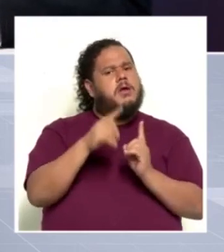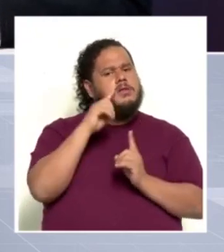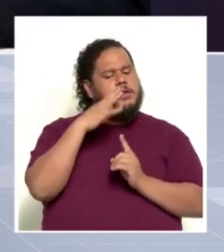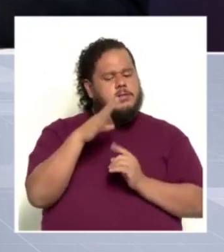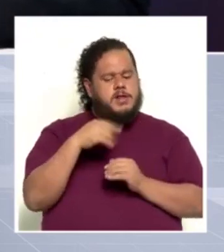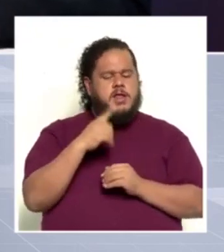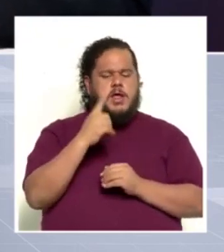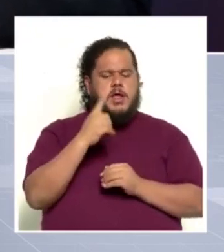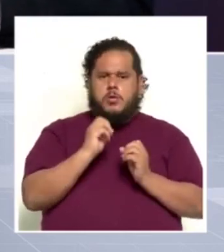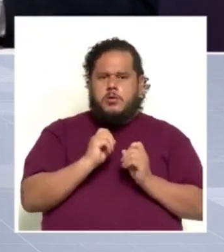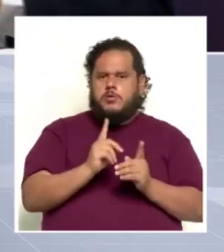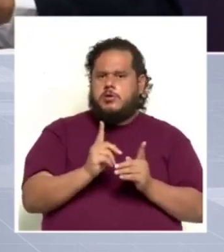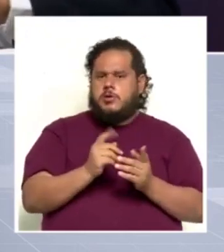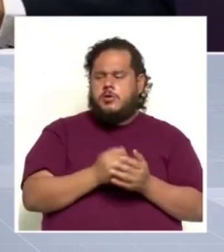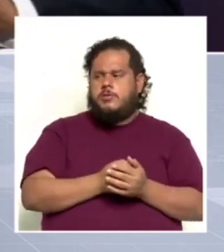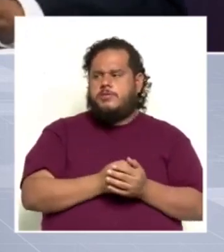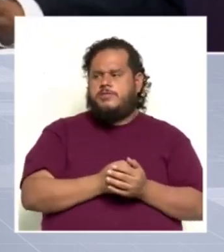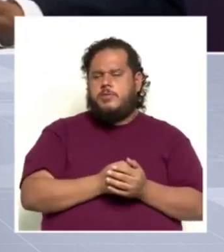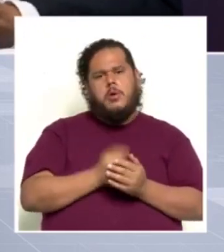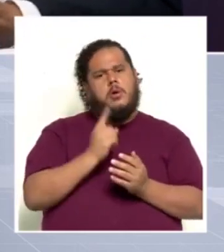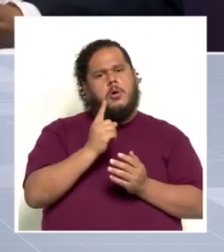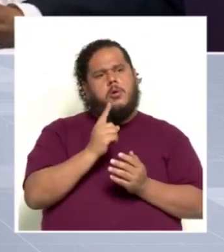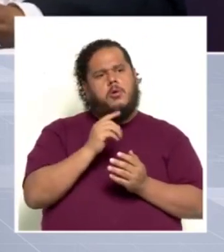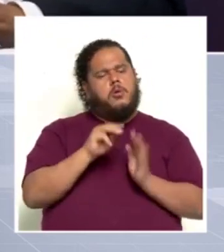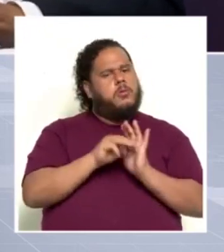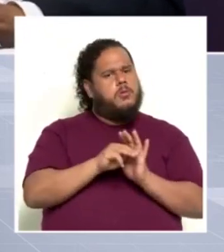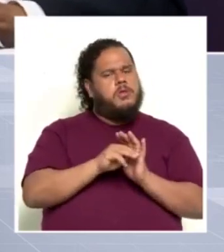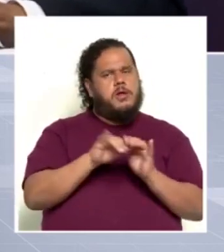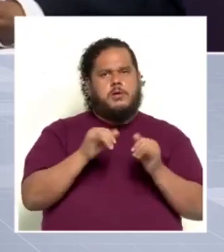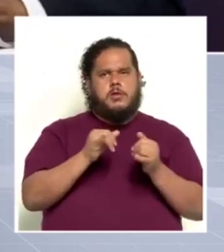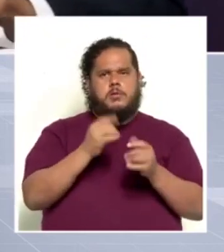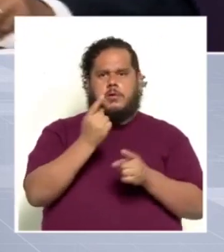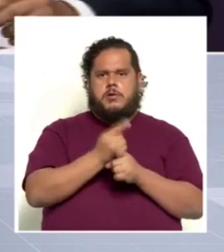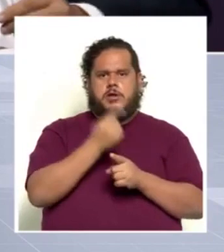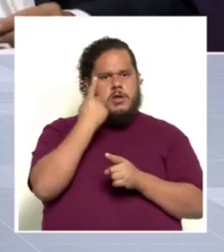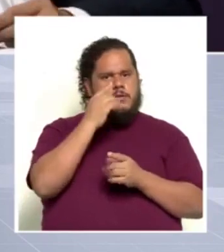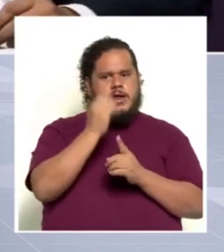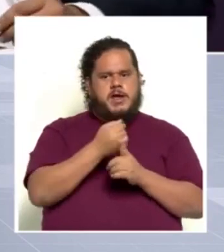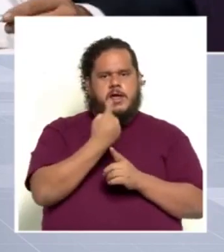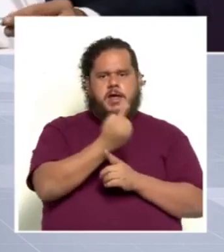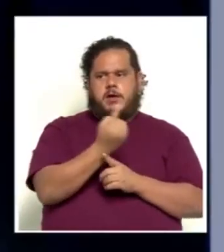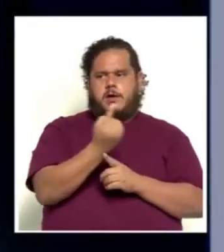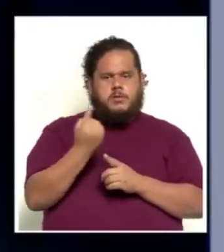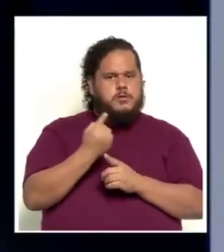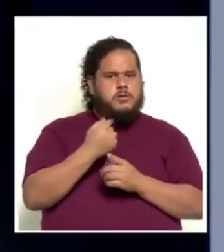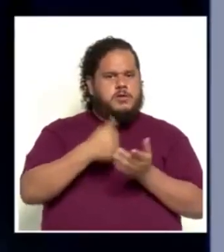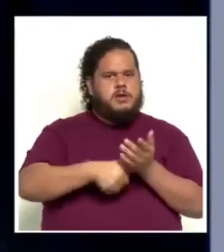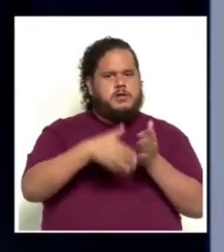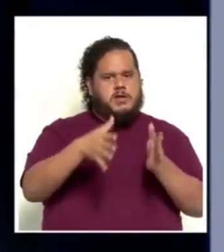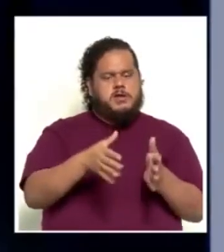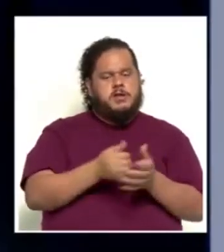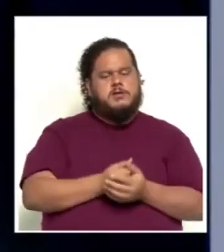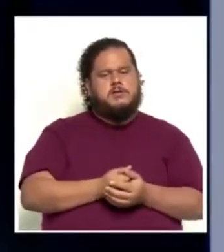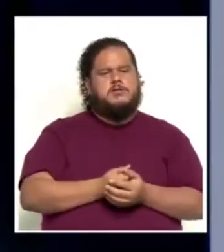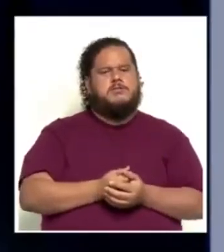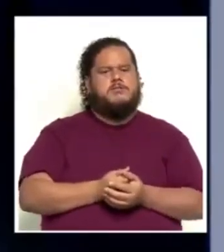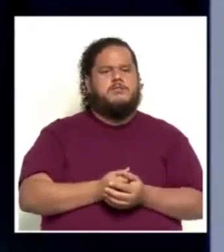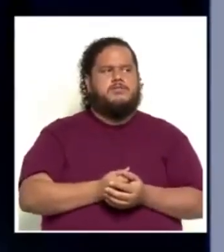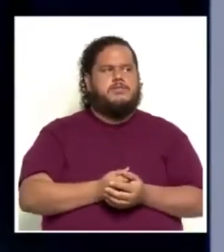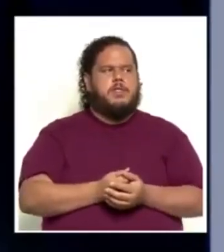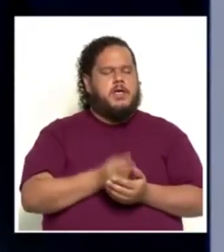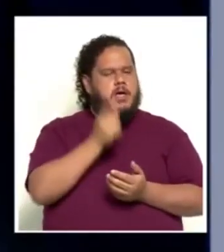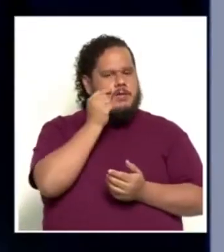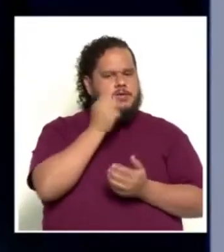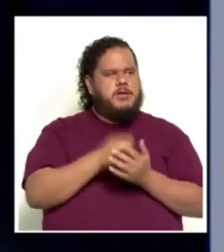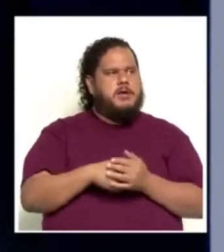una opción, un modelo de juego adecuado para cada uno de los candidatos? Vamos a ver,